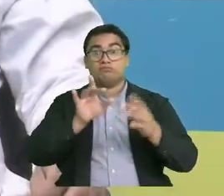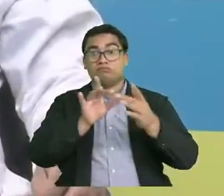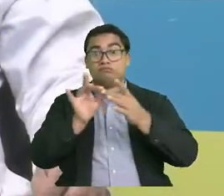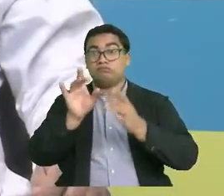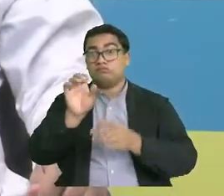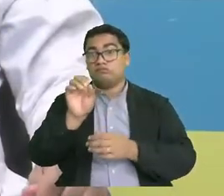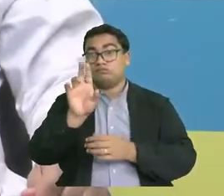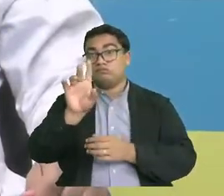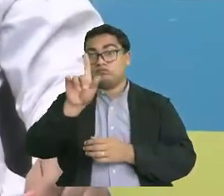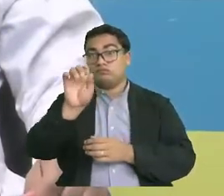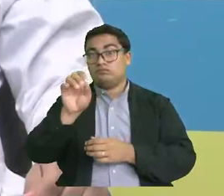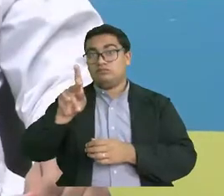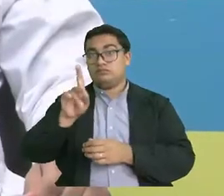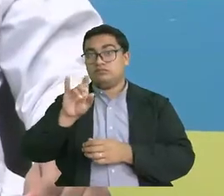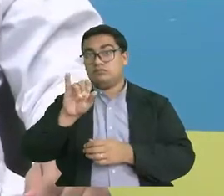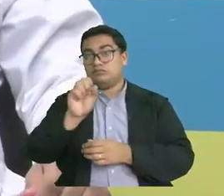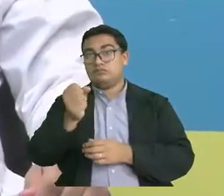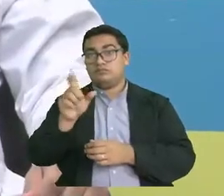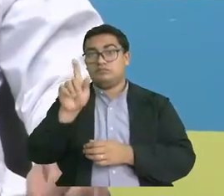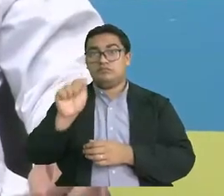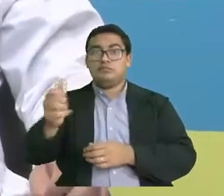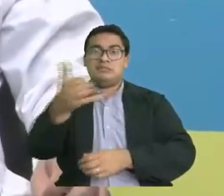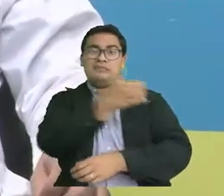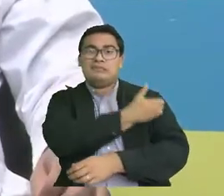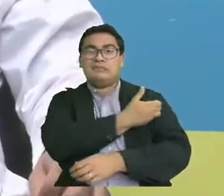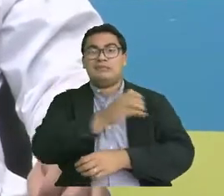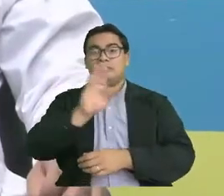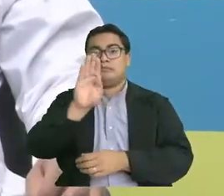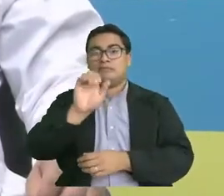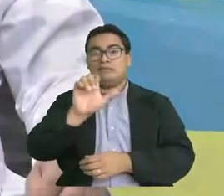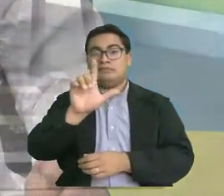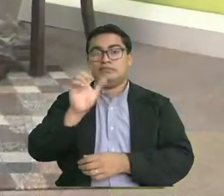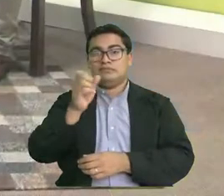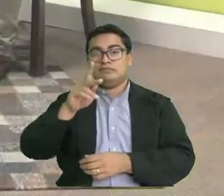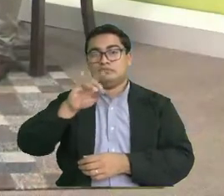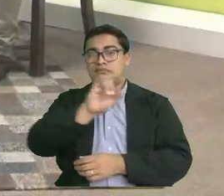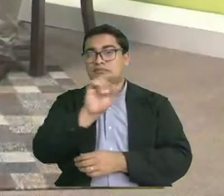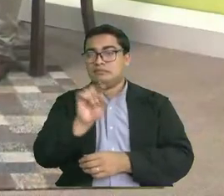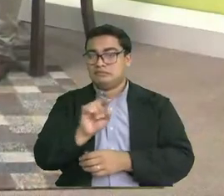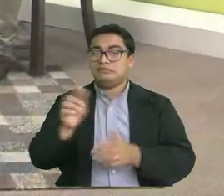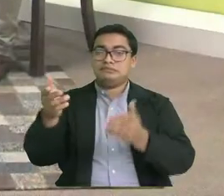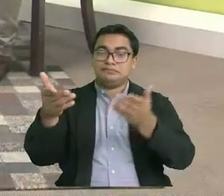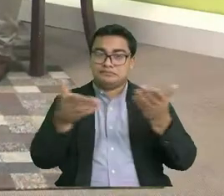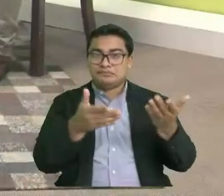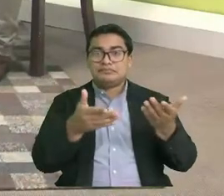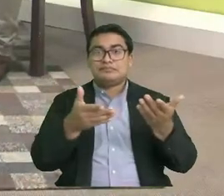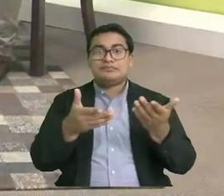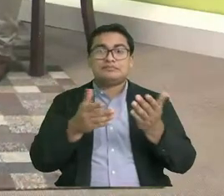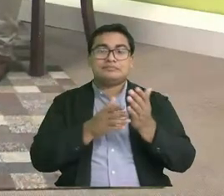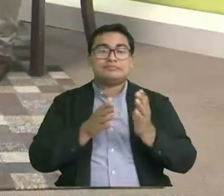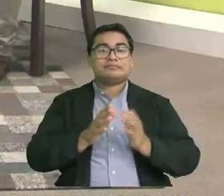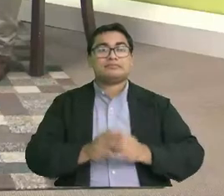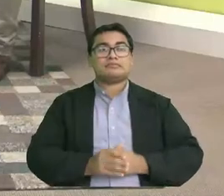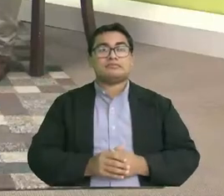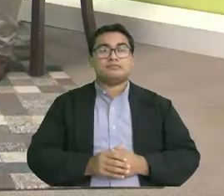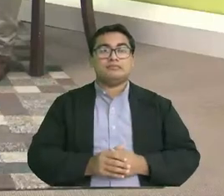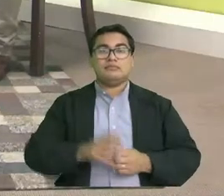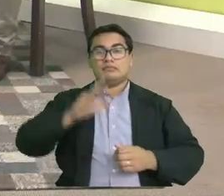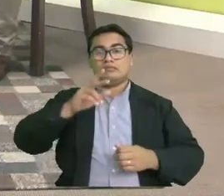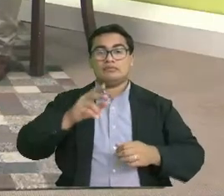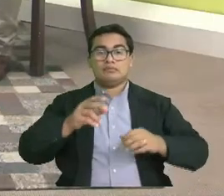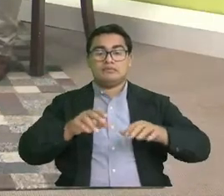Hospital Fernando Vélez Paiva. Bienvenido, doctor, mucho gusto. Buenas tardes. Es un placer tenerlo aquí. Gracias, este pie